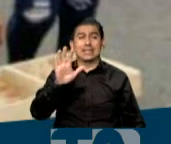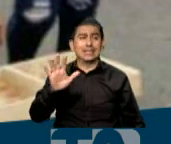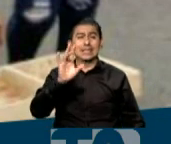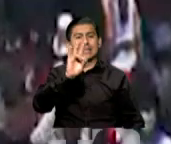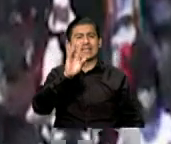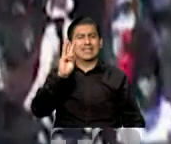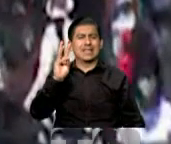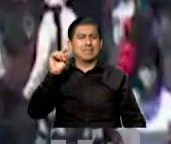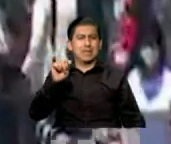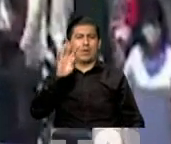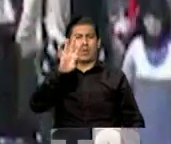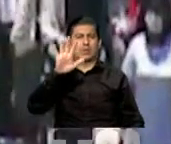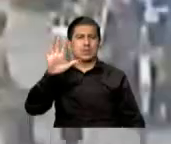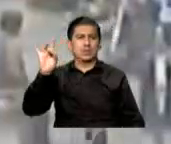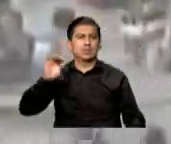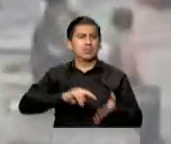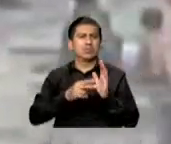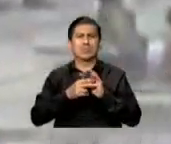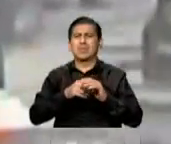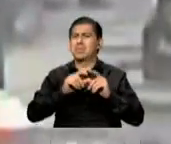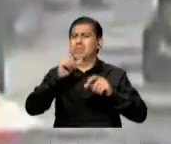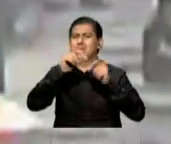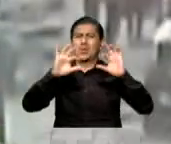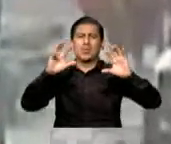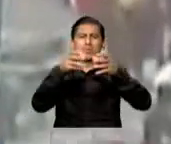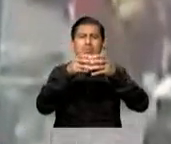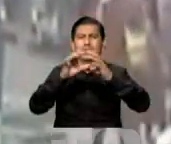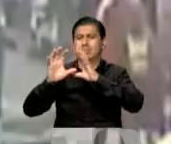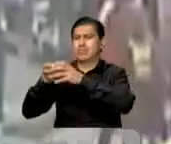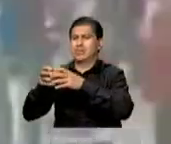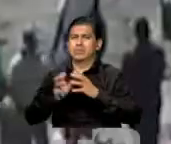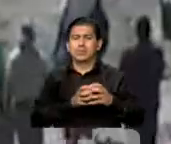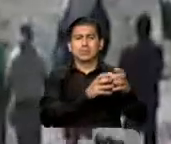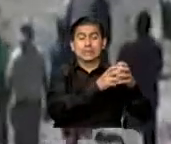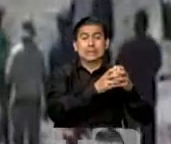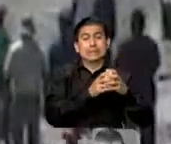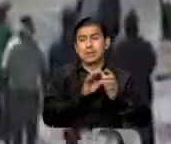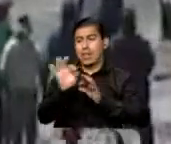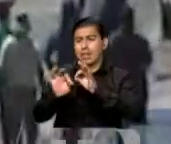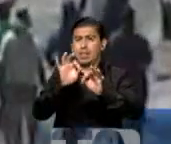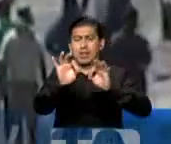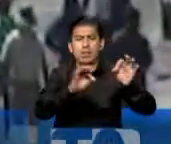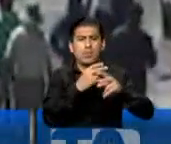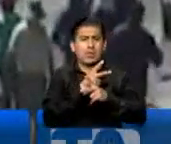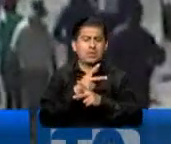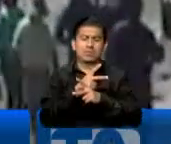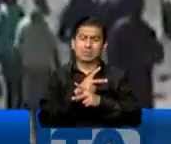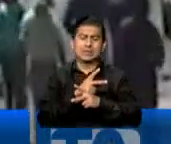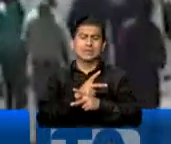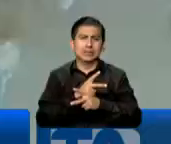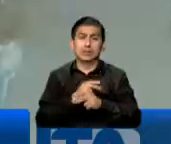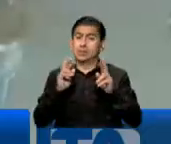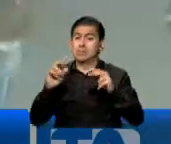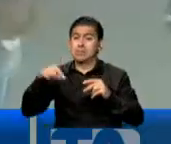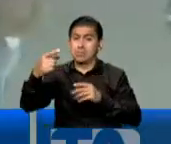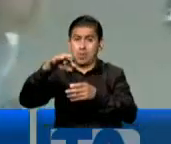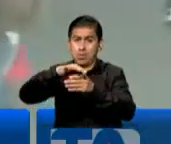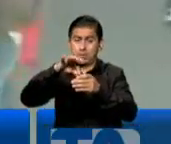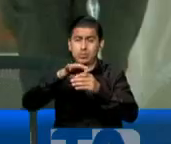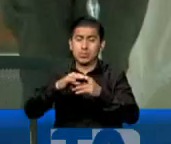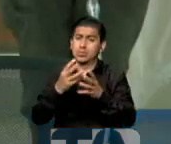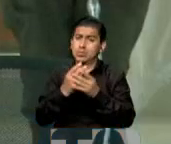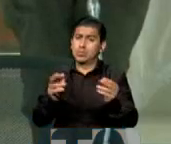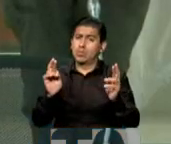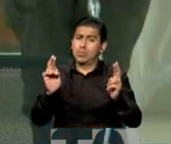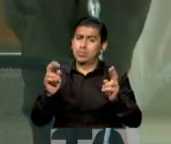76.458 aglomeraciones y esto sería un importante factor de contagio. Ahora trabajan para evitarlo durante la jornada electoral. En Quito,